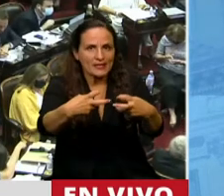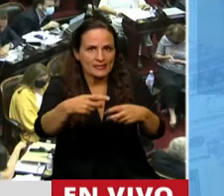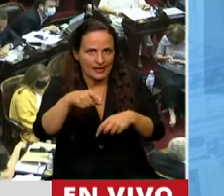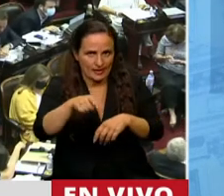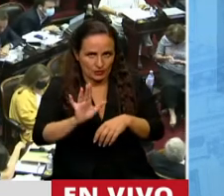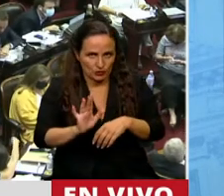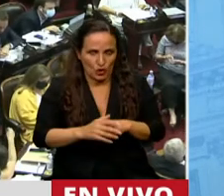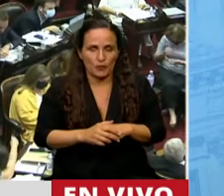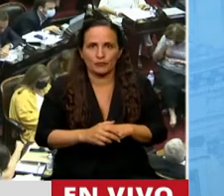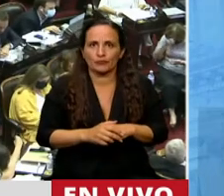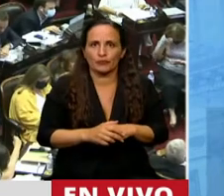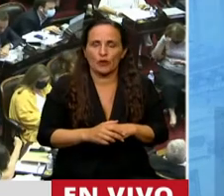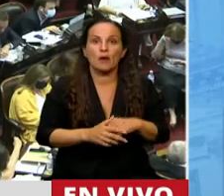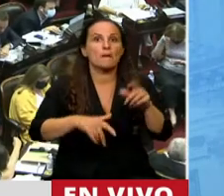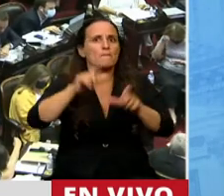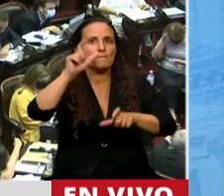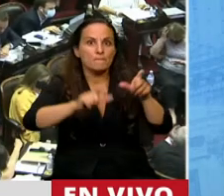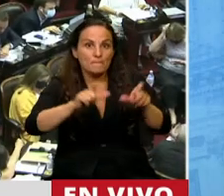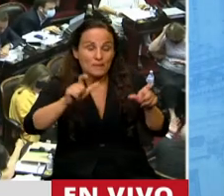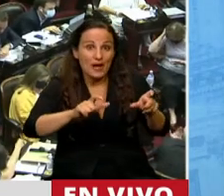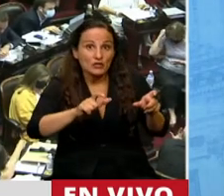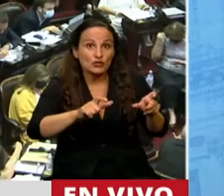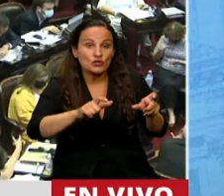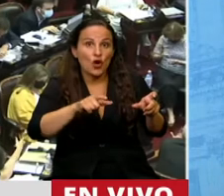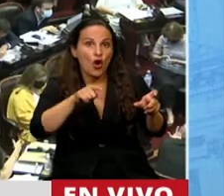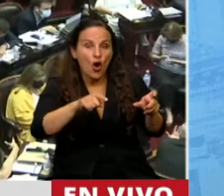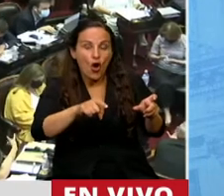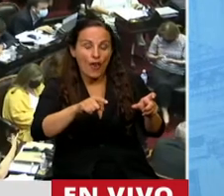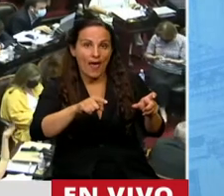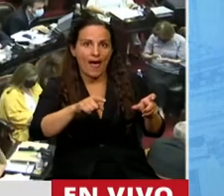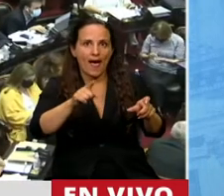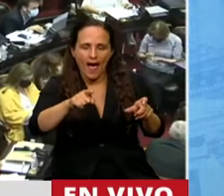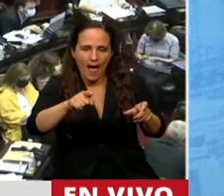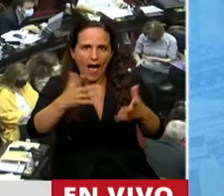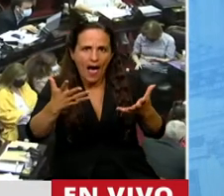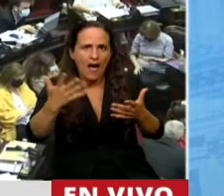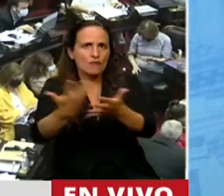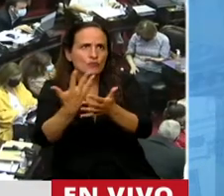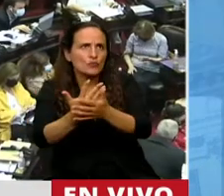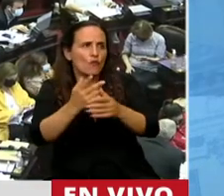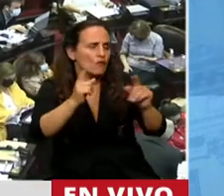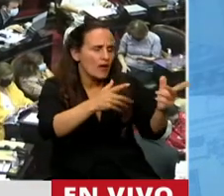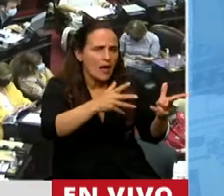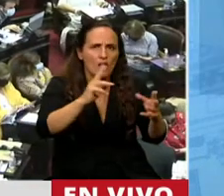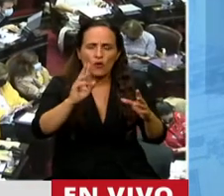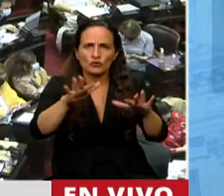quien como víctima tiene un familiar en esa situación o es familiar de alguien que ha sido víctima de esa